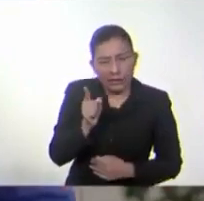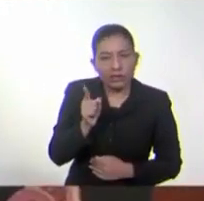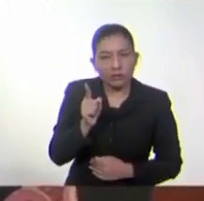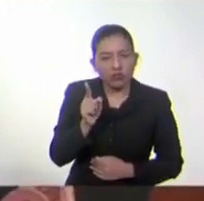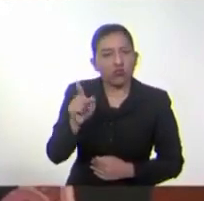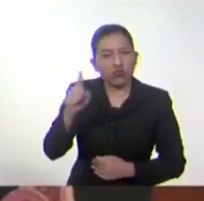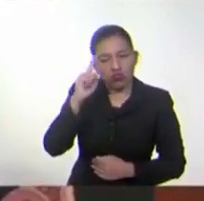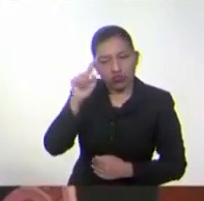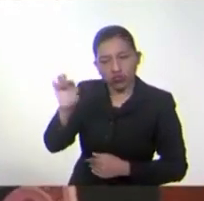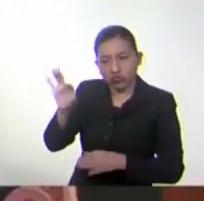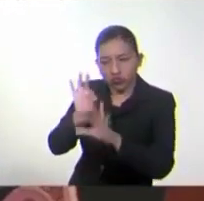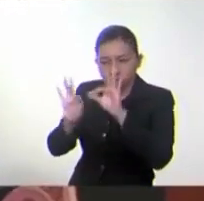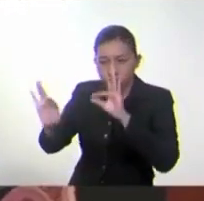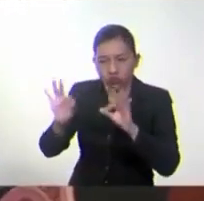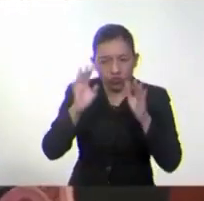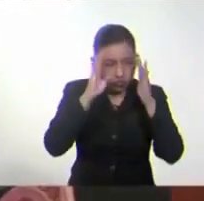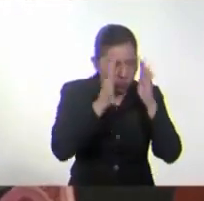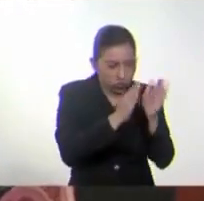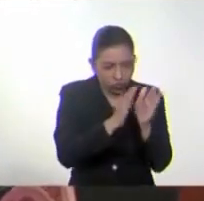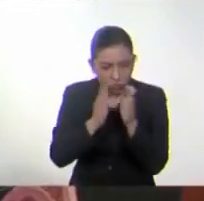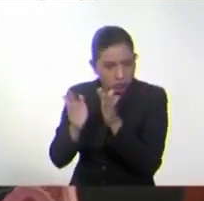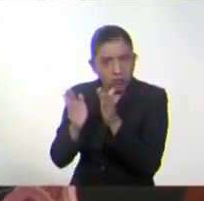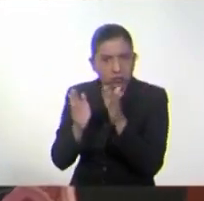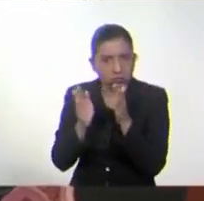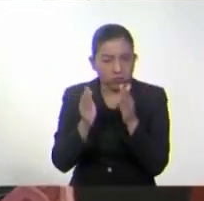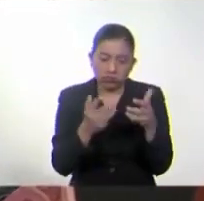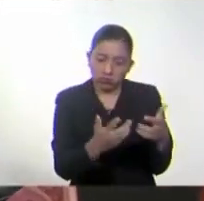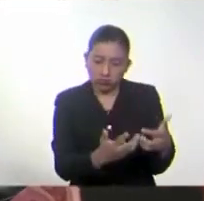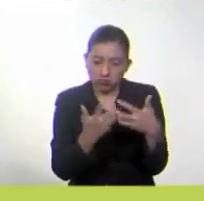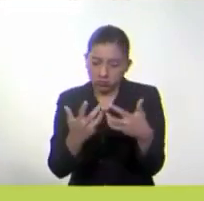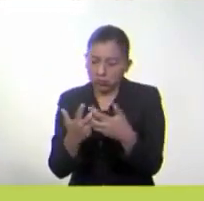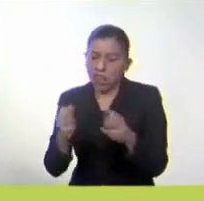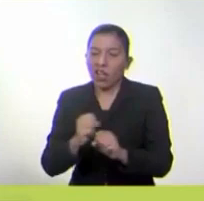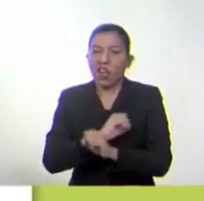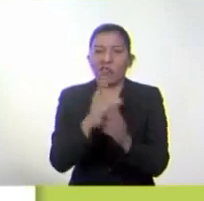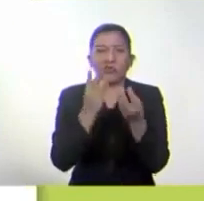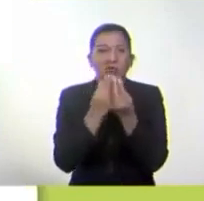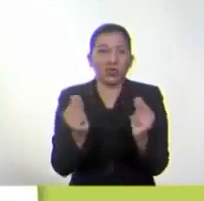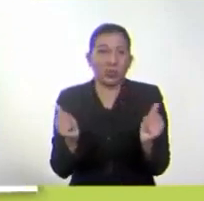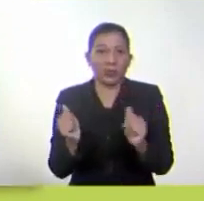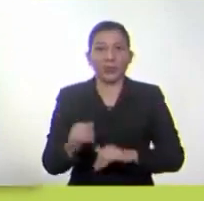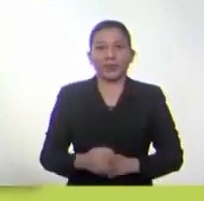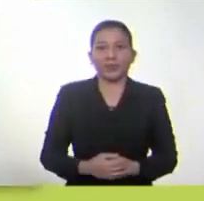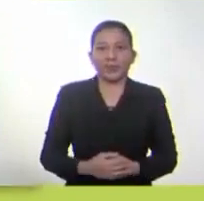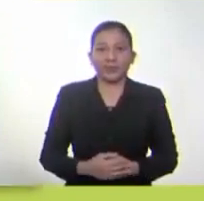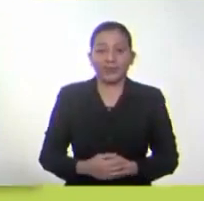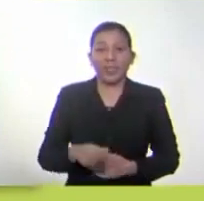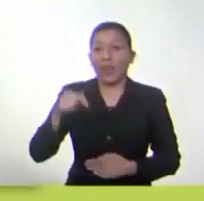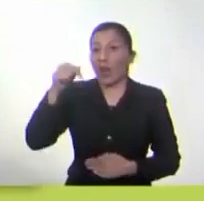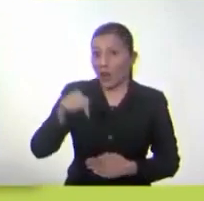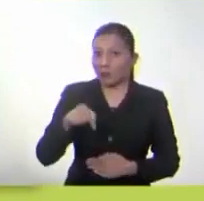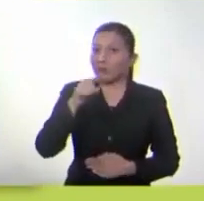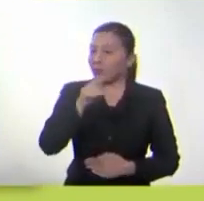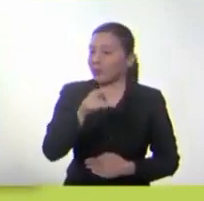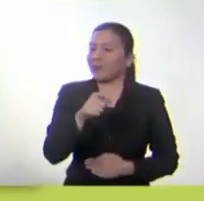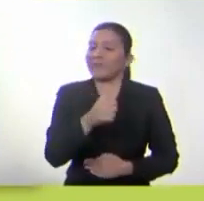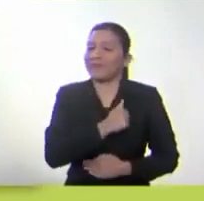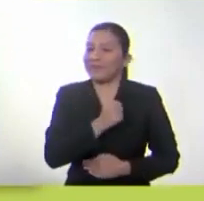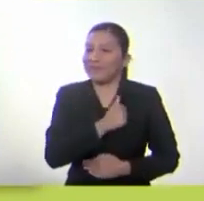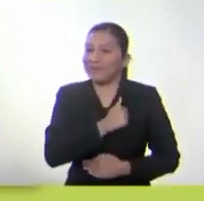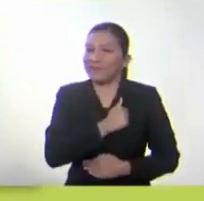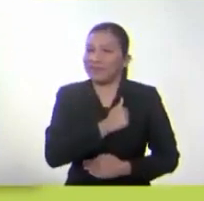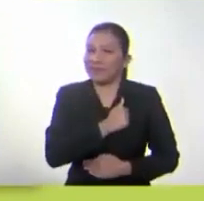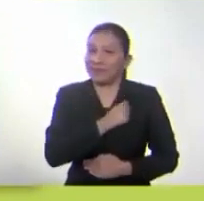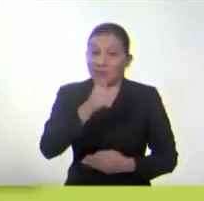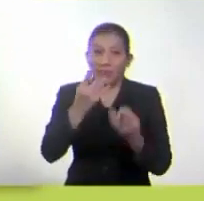ordénalo, sistematiza y así te será más fácil. Ahora es tu turno. Resuelve